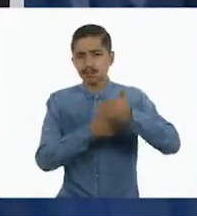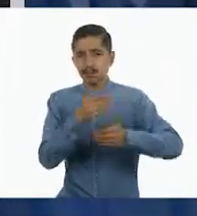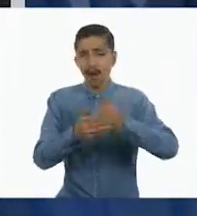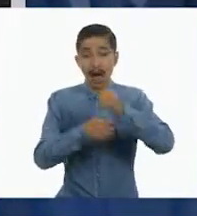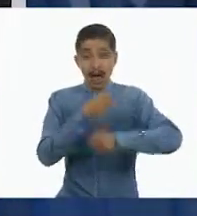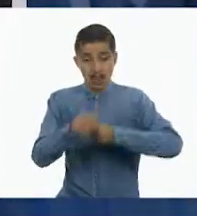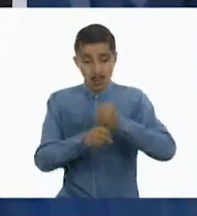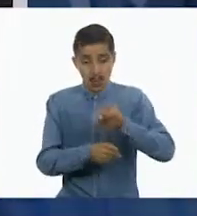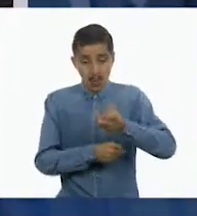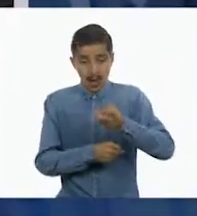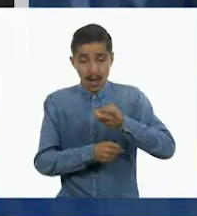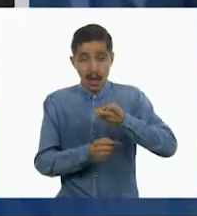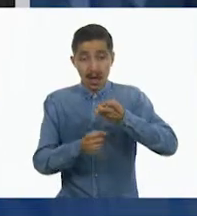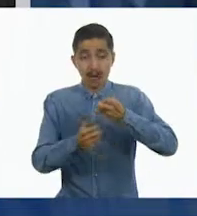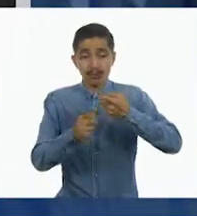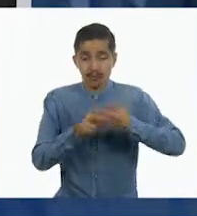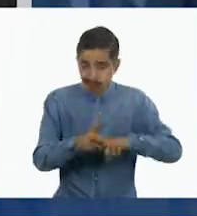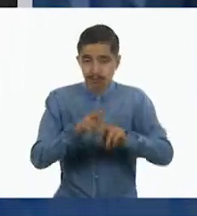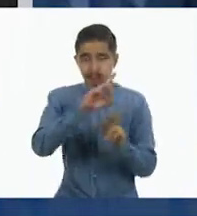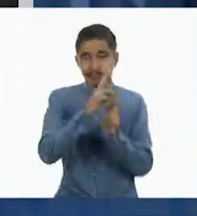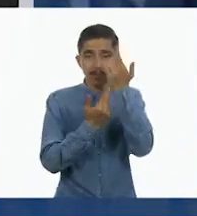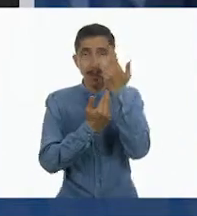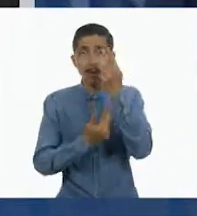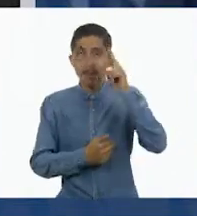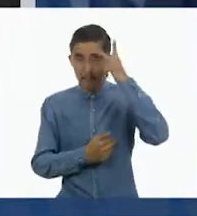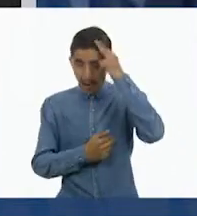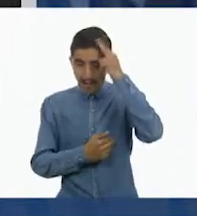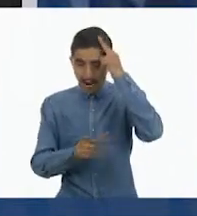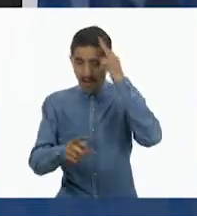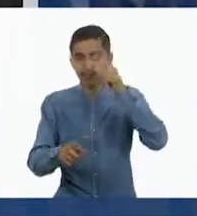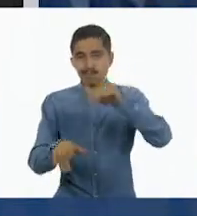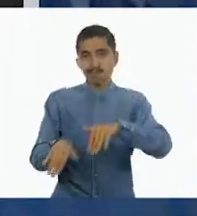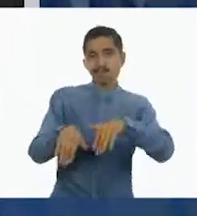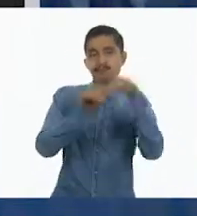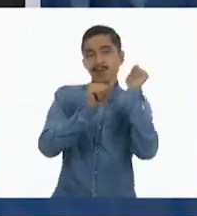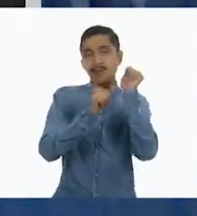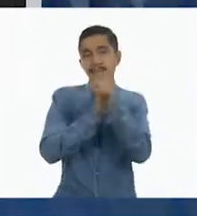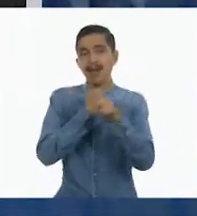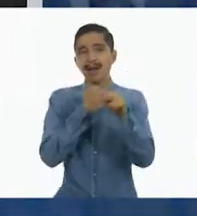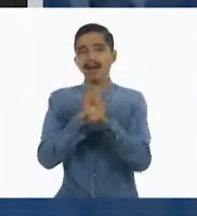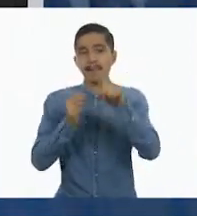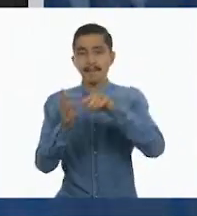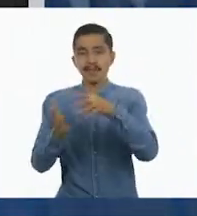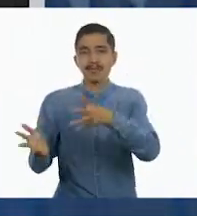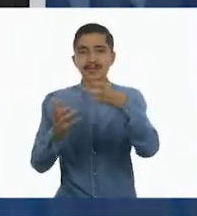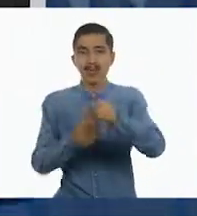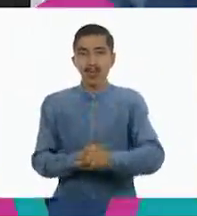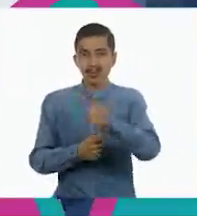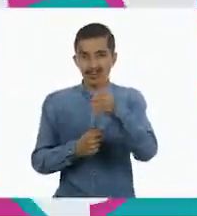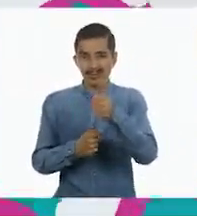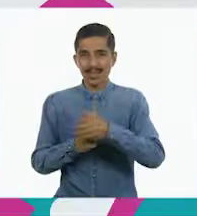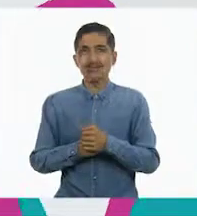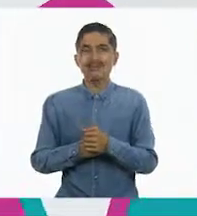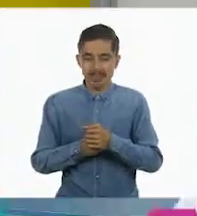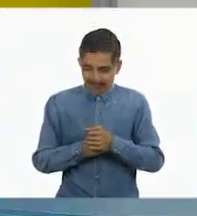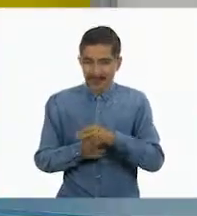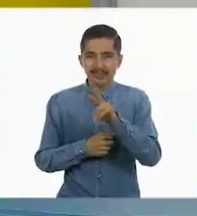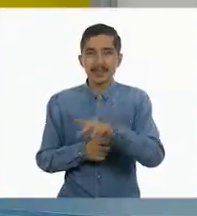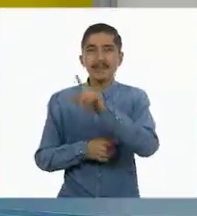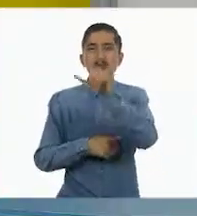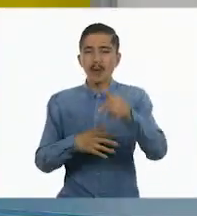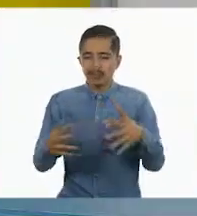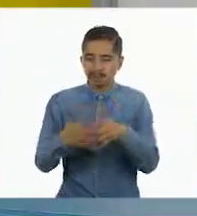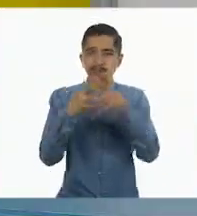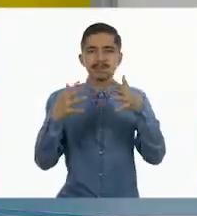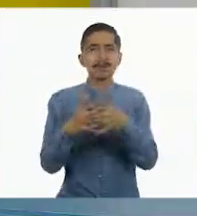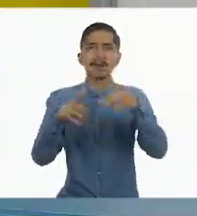Revolución Mexicana y Porfirio Díaz se fue del país en 1911. Así es. Después, la guerra siguió